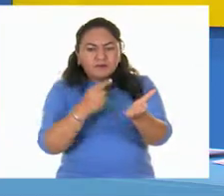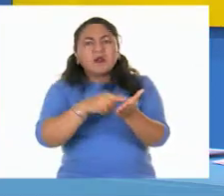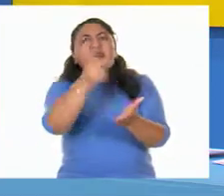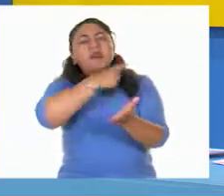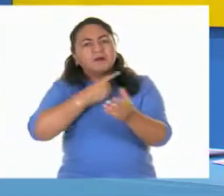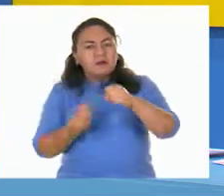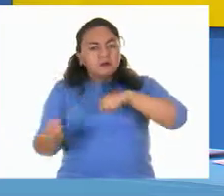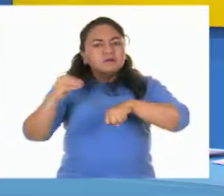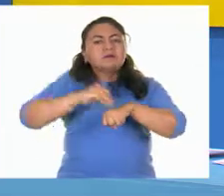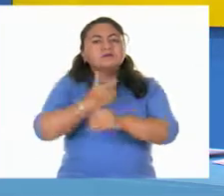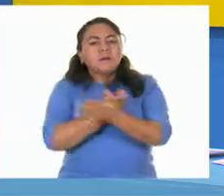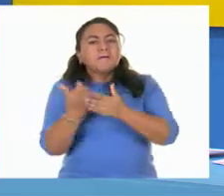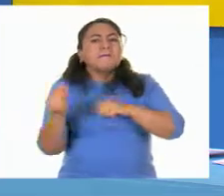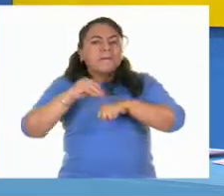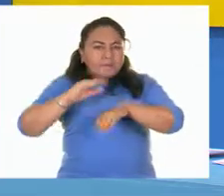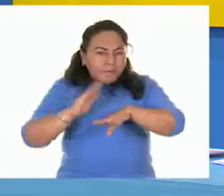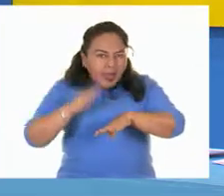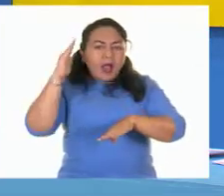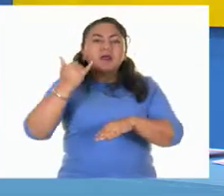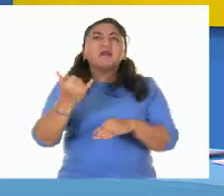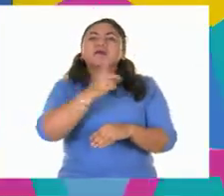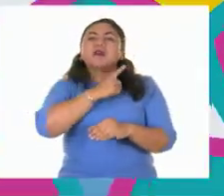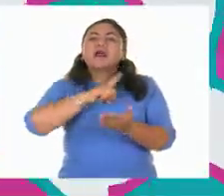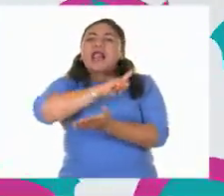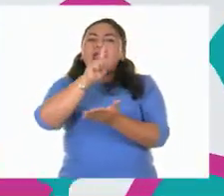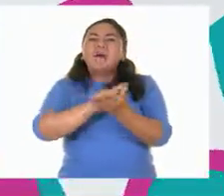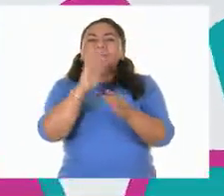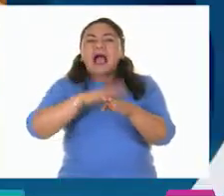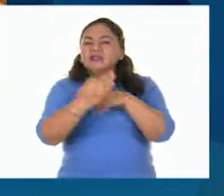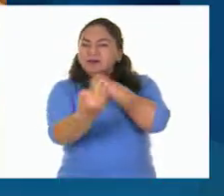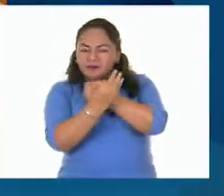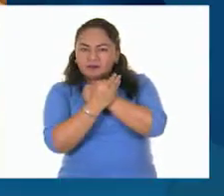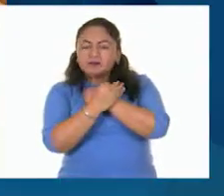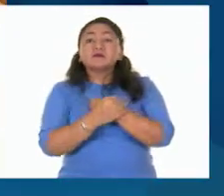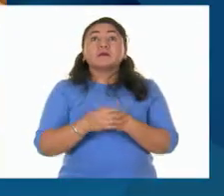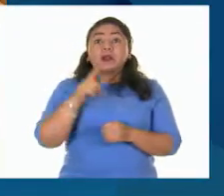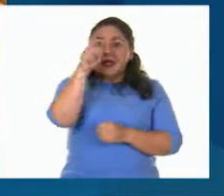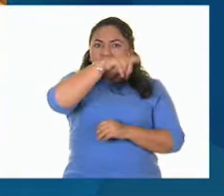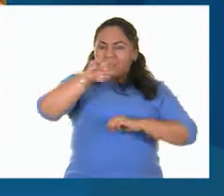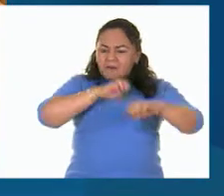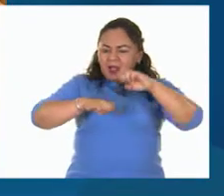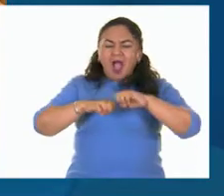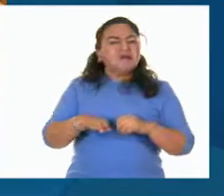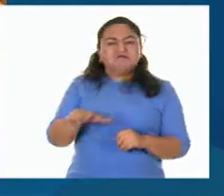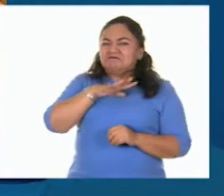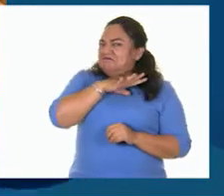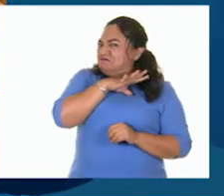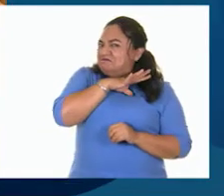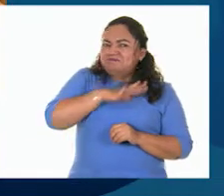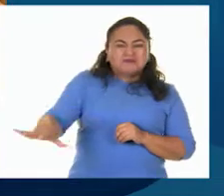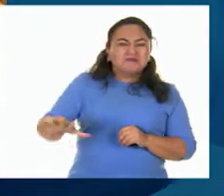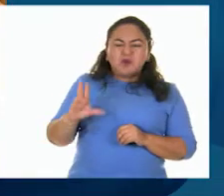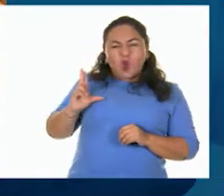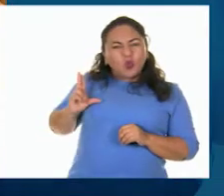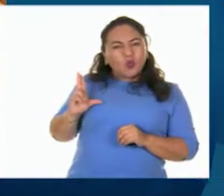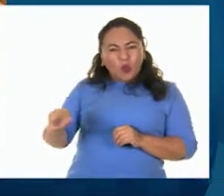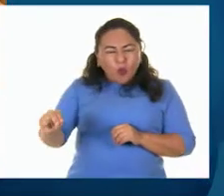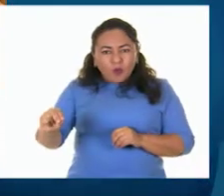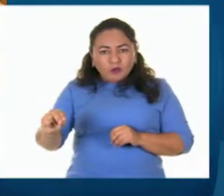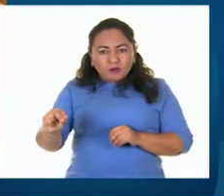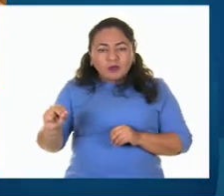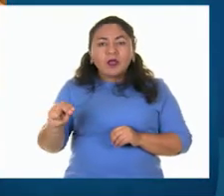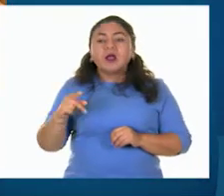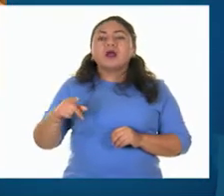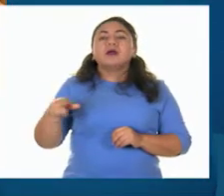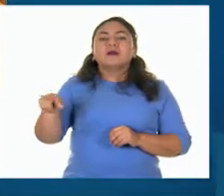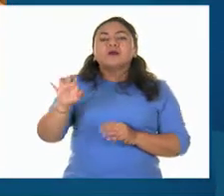aumento salarial y mejores prestaciones. Las empresas rechazaron tajantemente la propuesta del sindicato